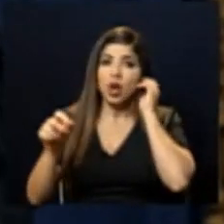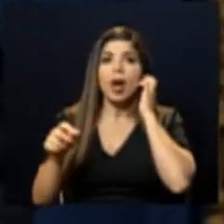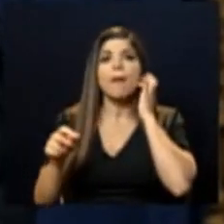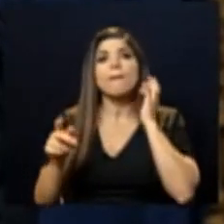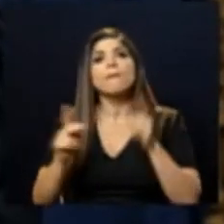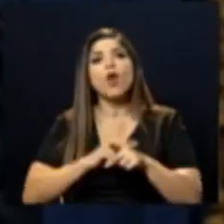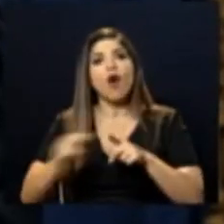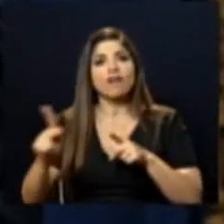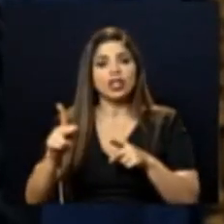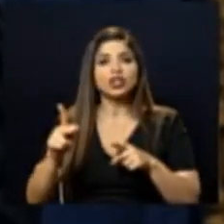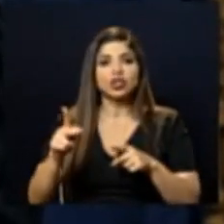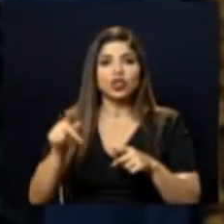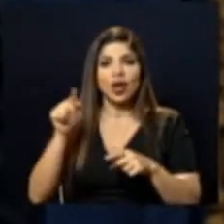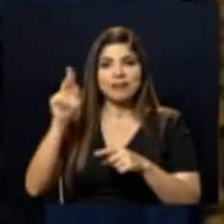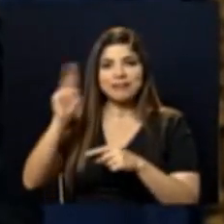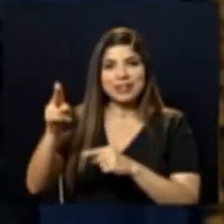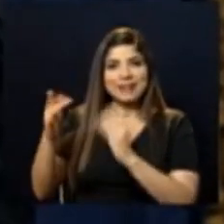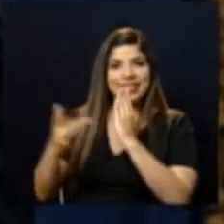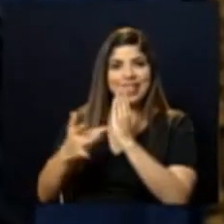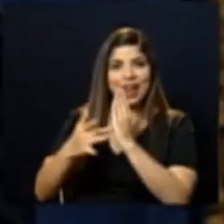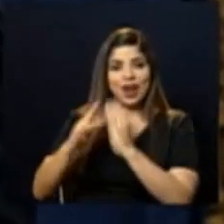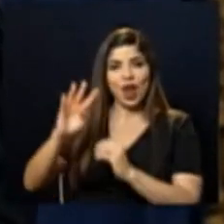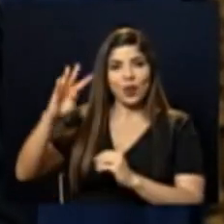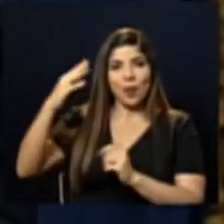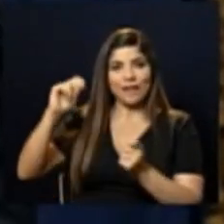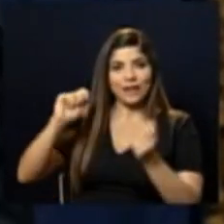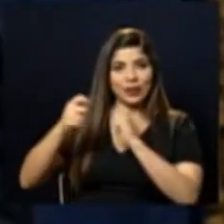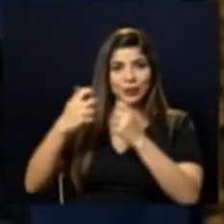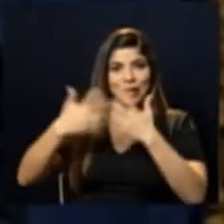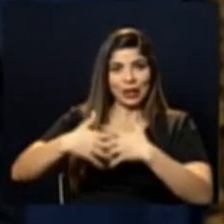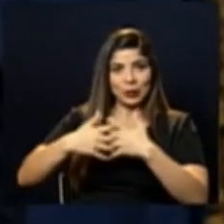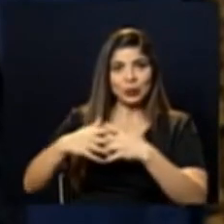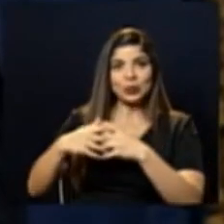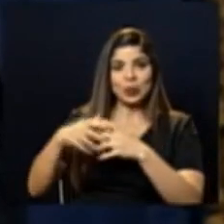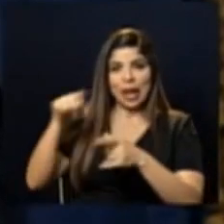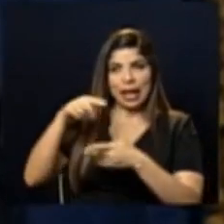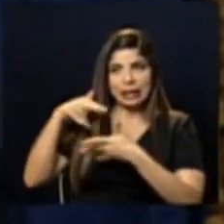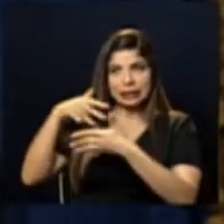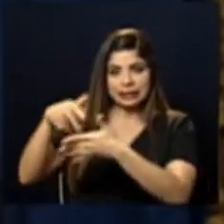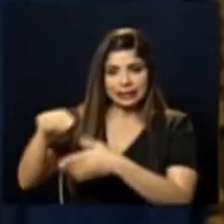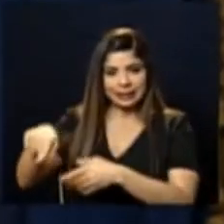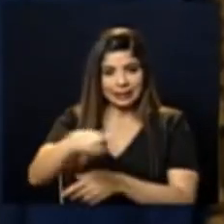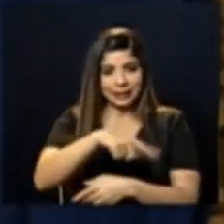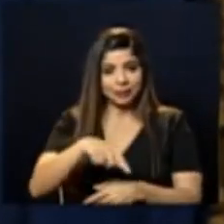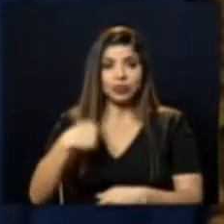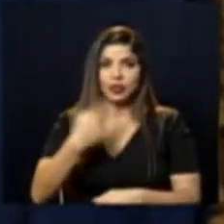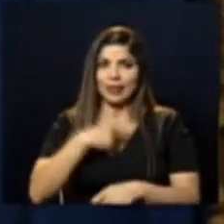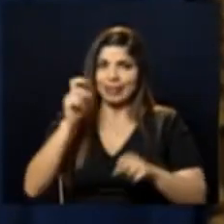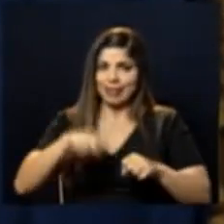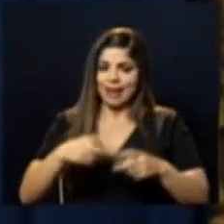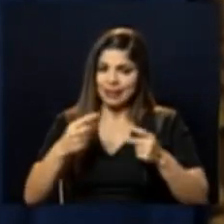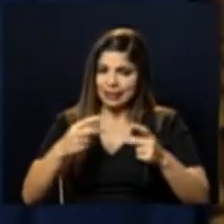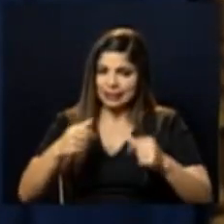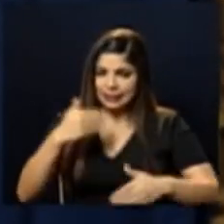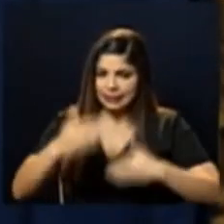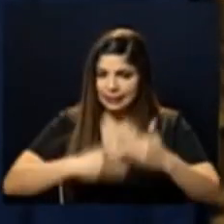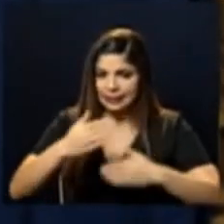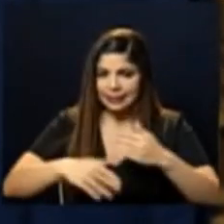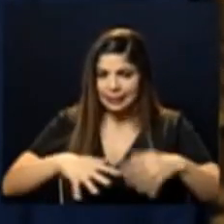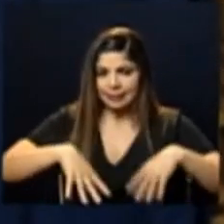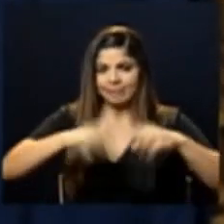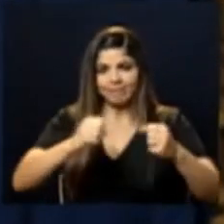las tecnologías de la Cuarta Revolución Industrial. Debemos seguir asumiendo con agilidad esta